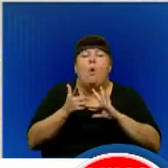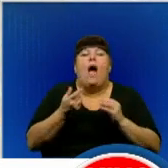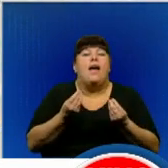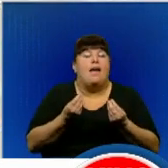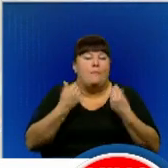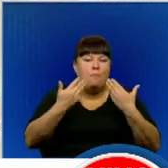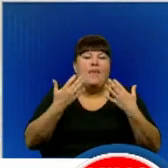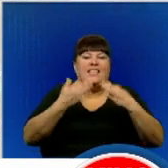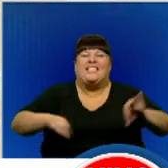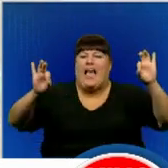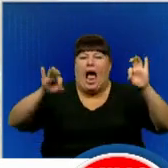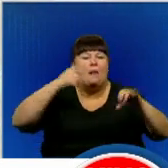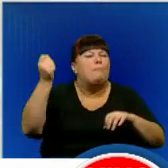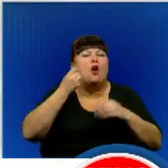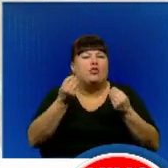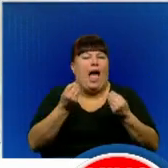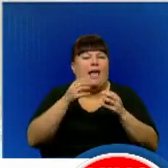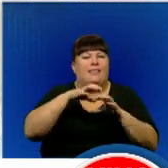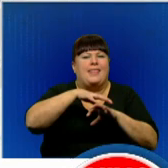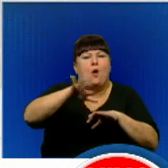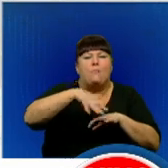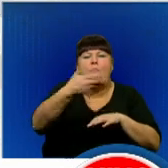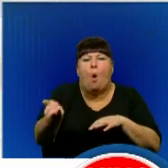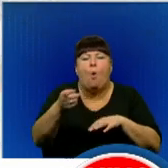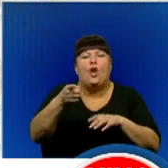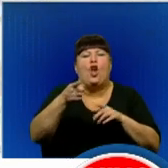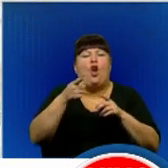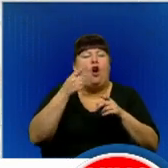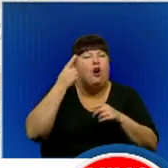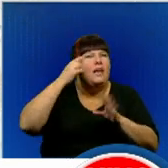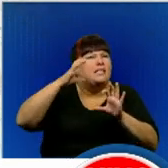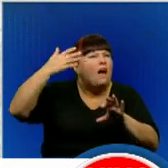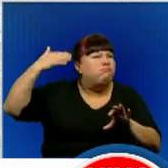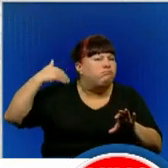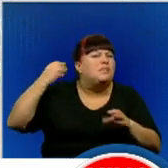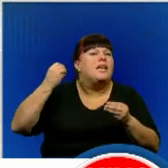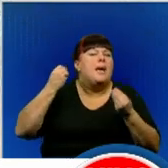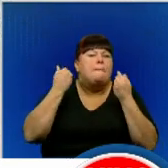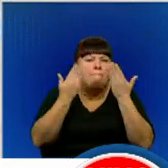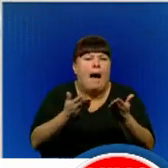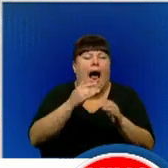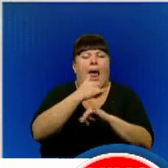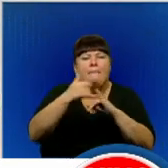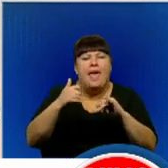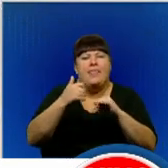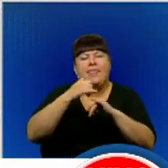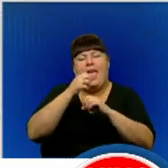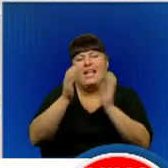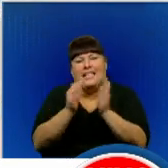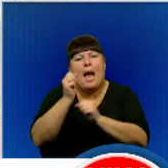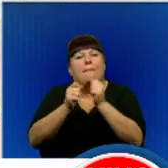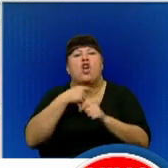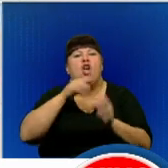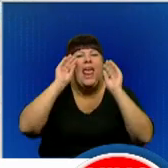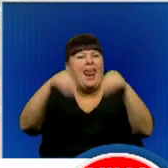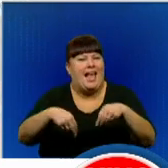permitió el rescate más importante del sector público que se tenga memoria dirigida a la pequeña y mediana empresa a su